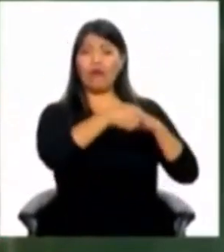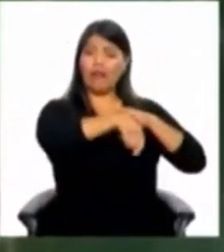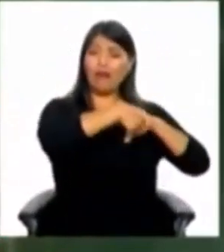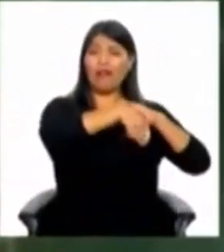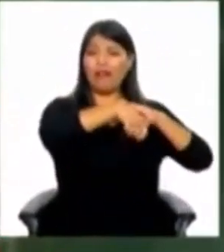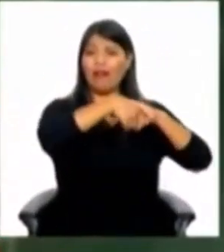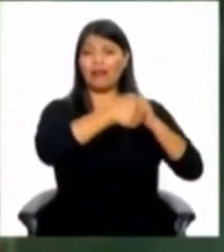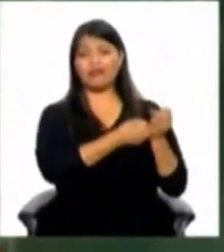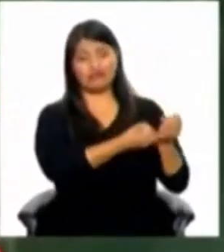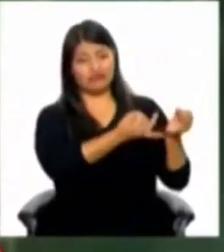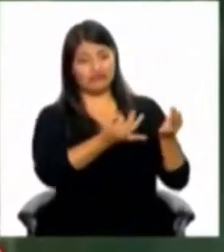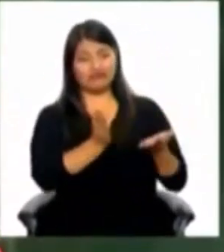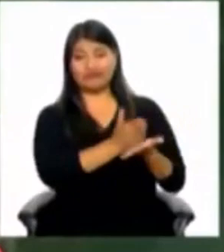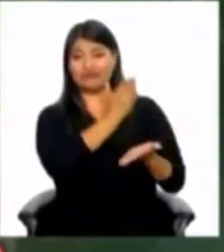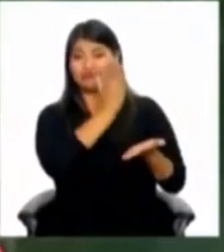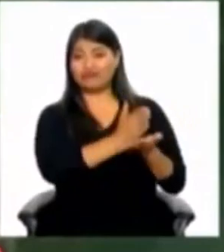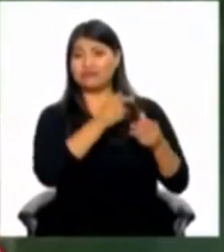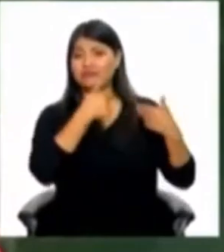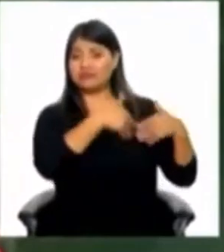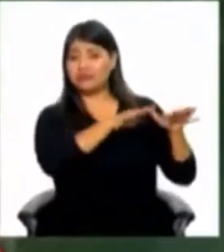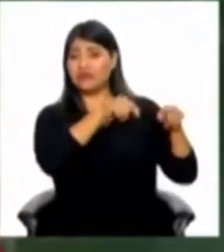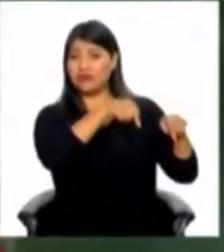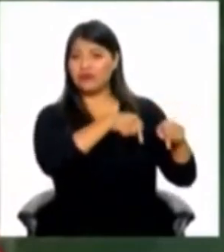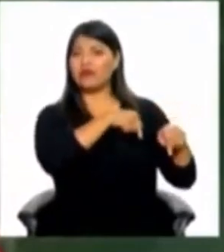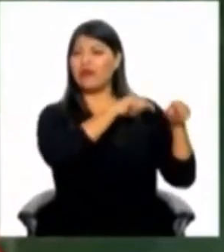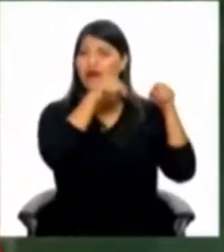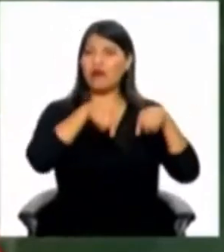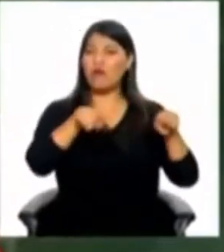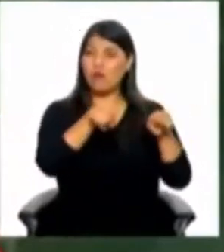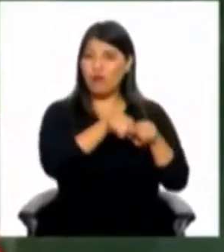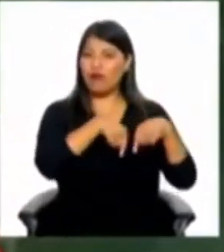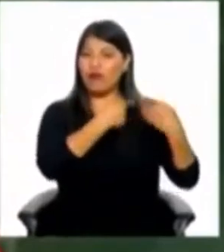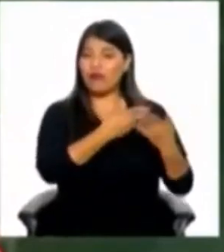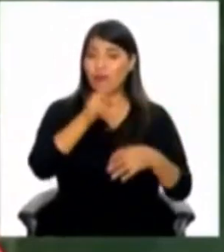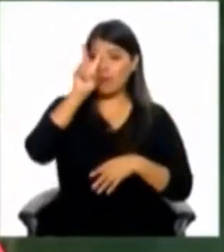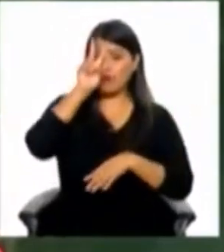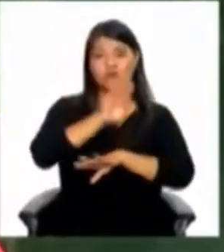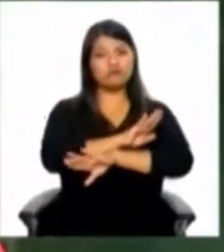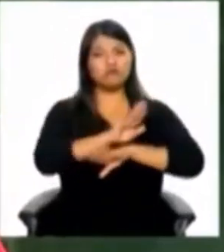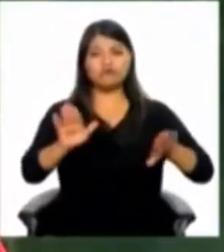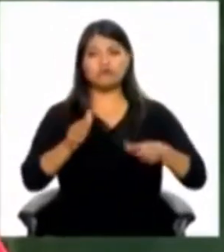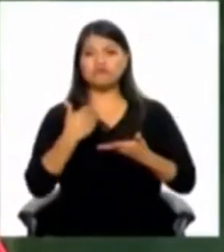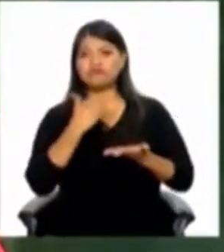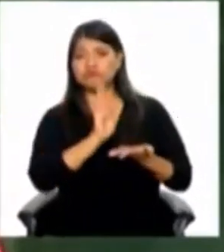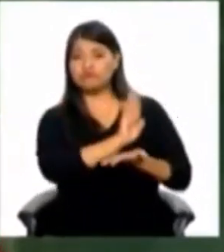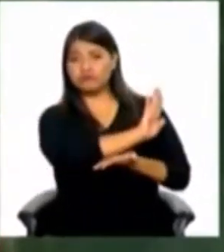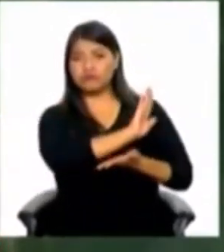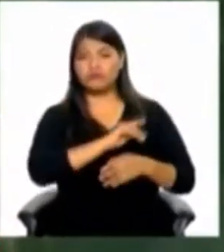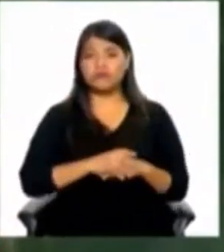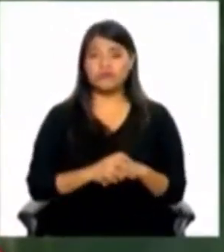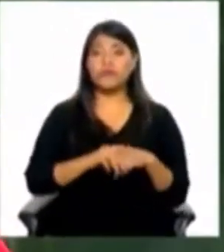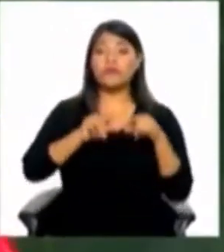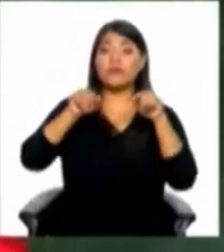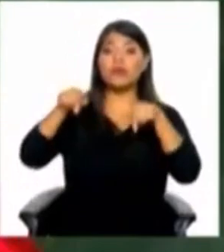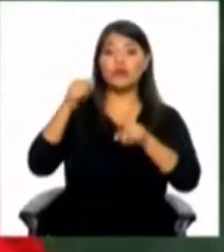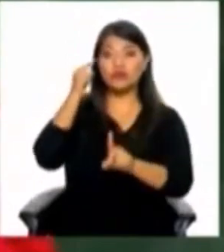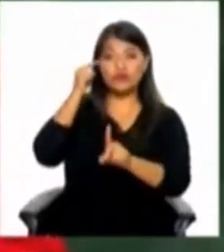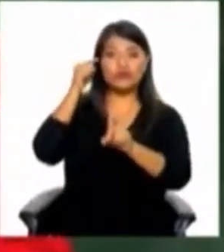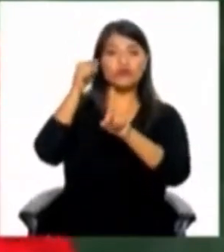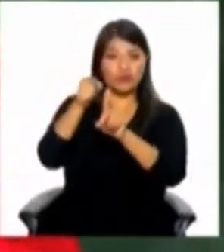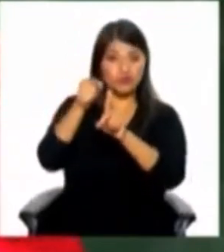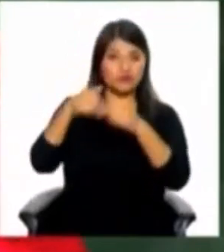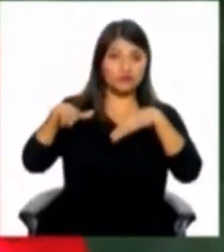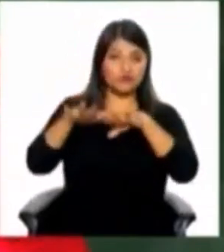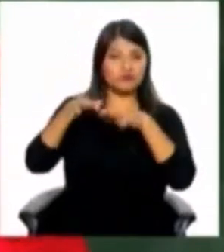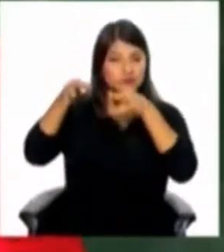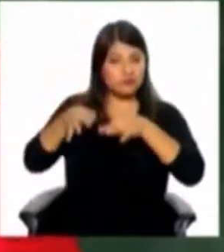otra lacra que golpea mi país. Además, hemos convertido en objetivo nacional la prevención